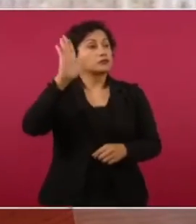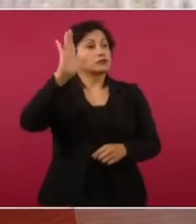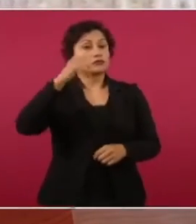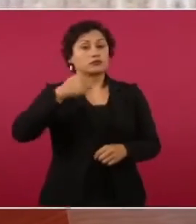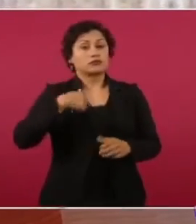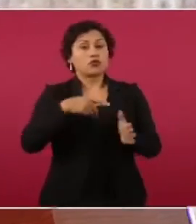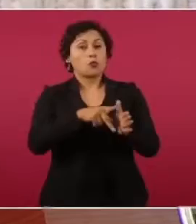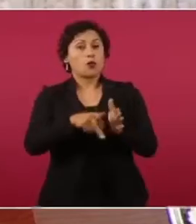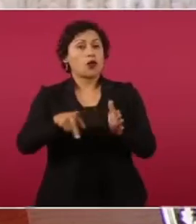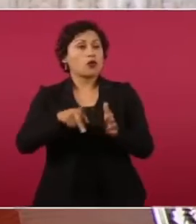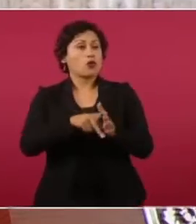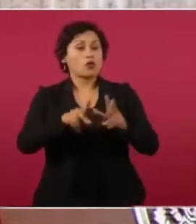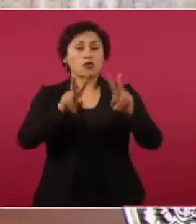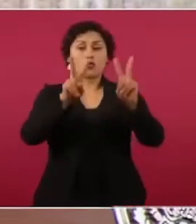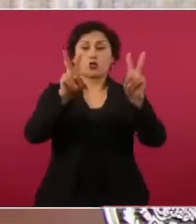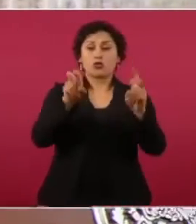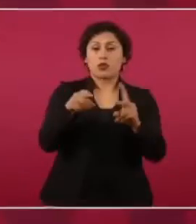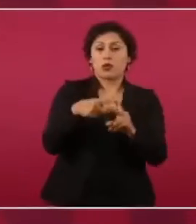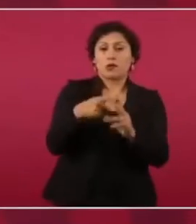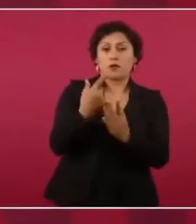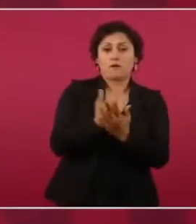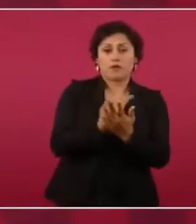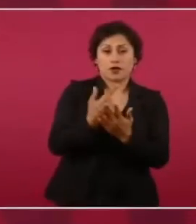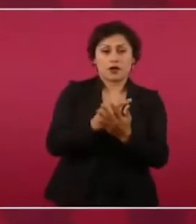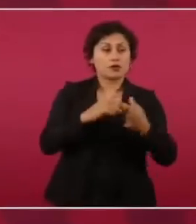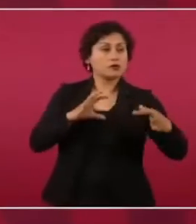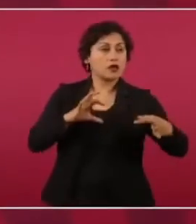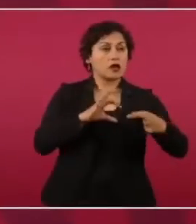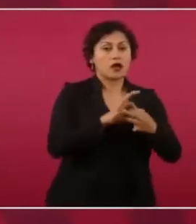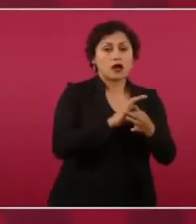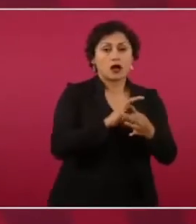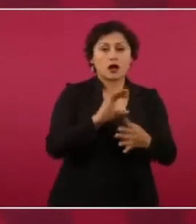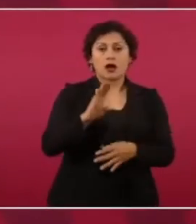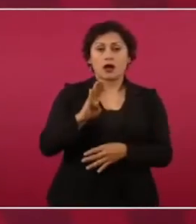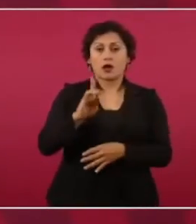hicieron un acuerdo con Bloomberg,